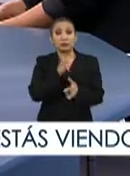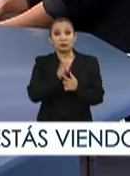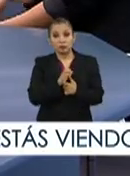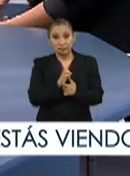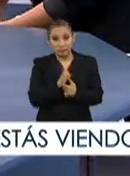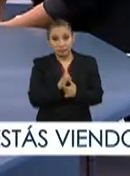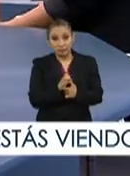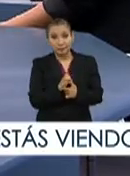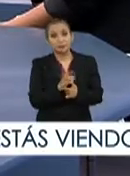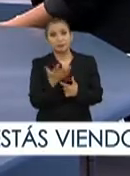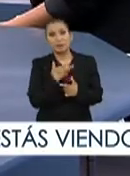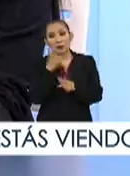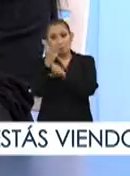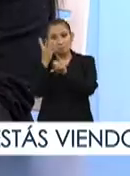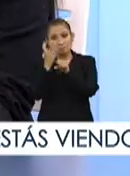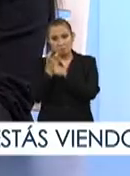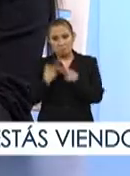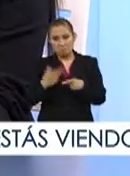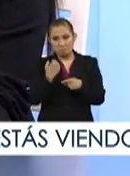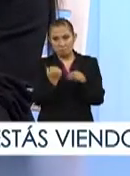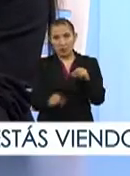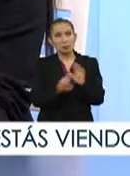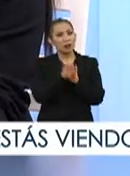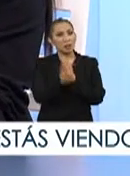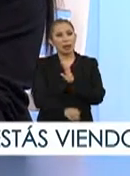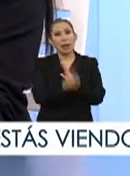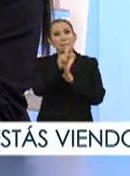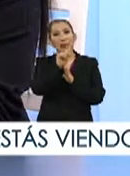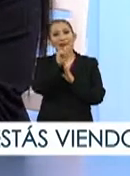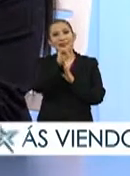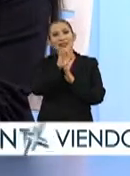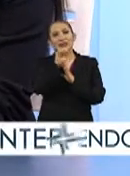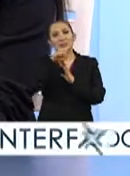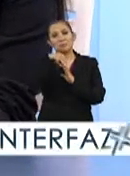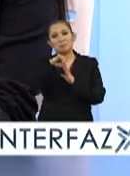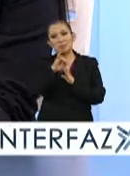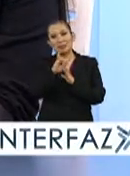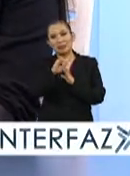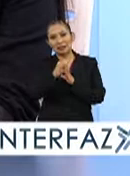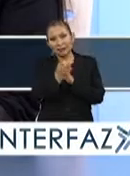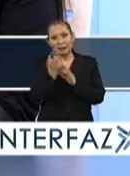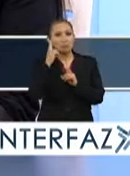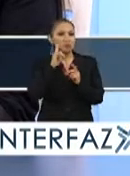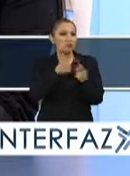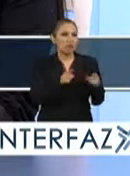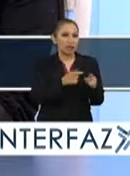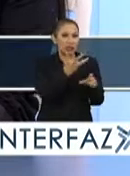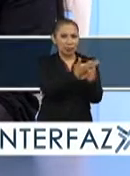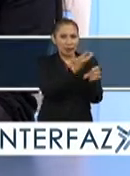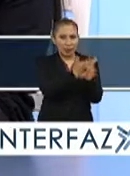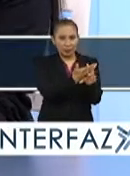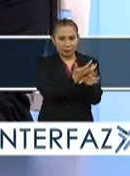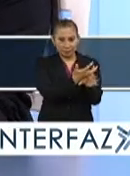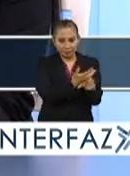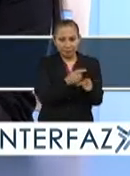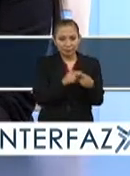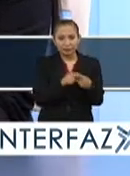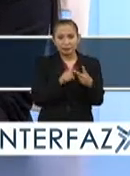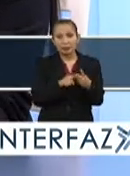a tener pues invitados de la talla, por ejemplo, de Patti Smith, la gran música